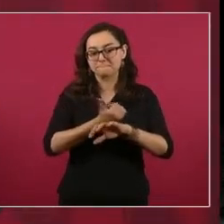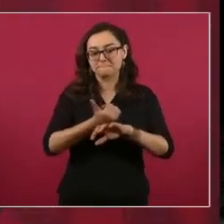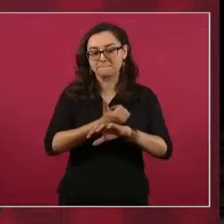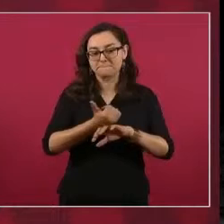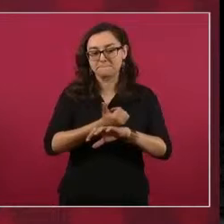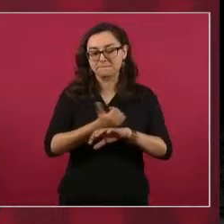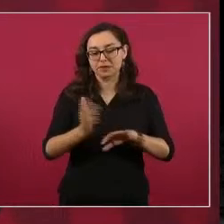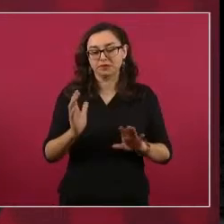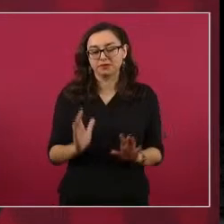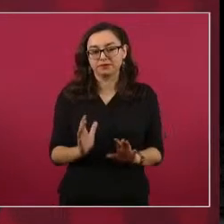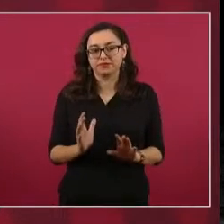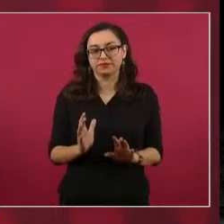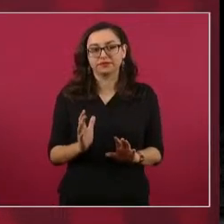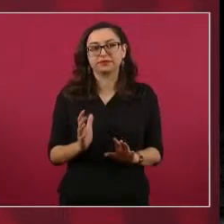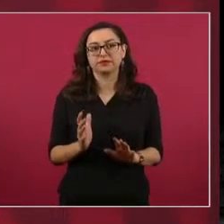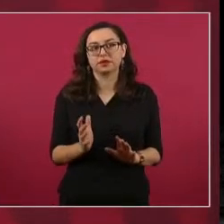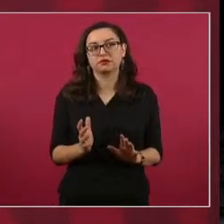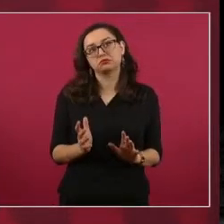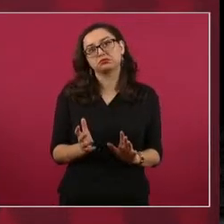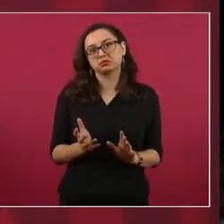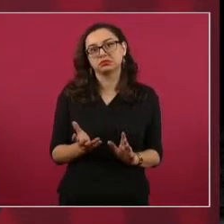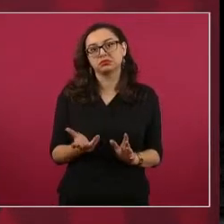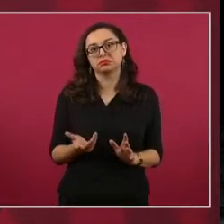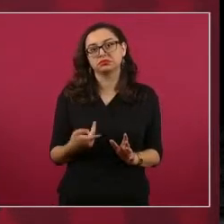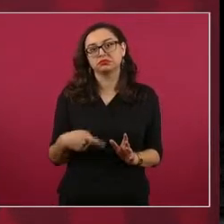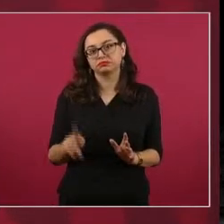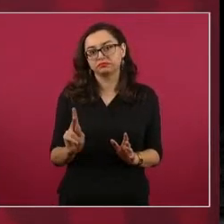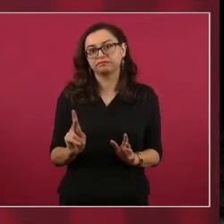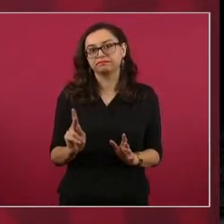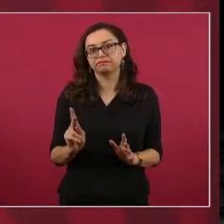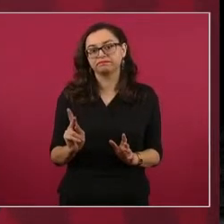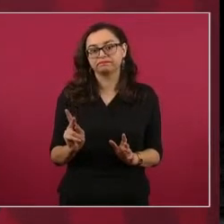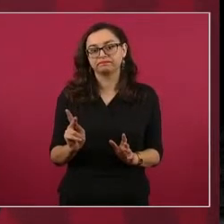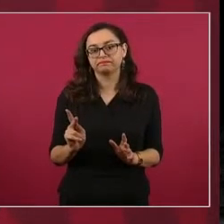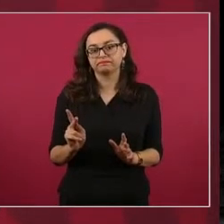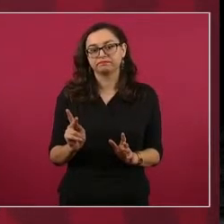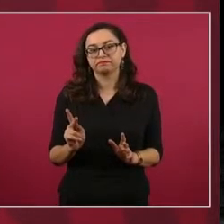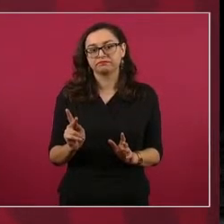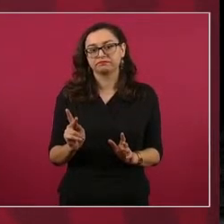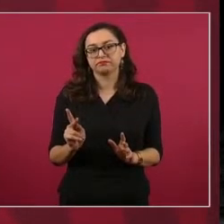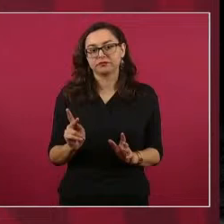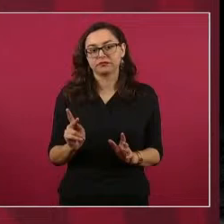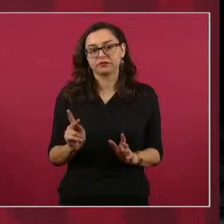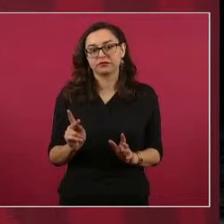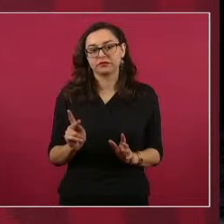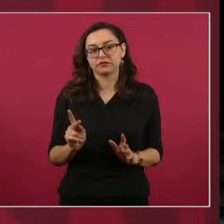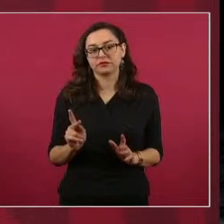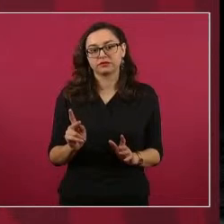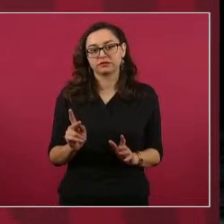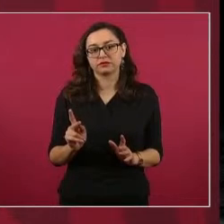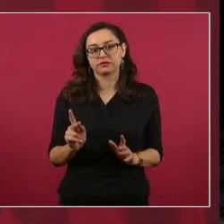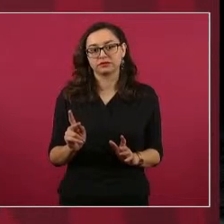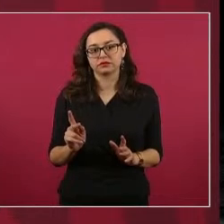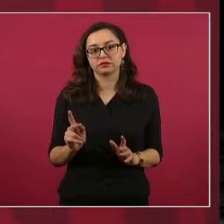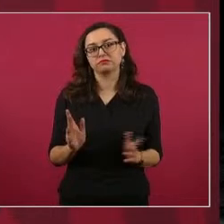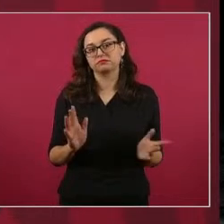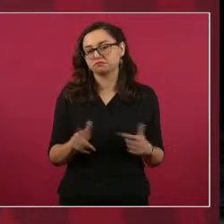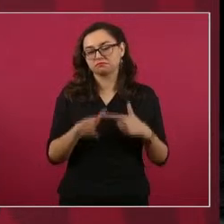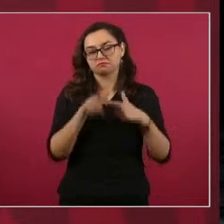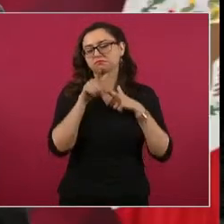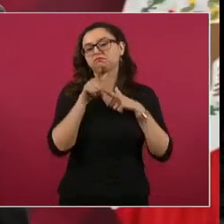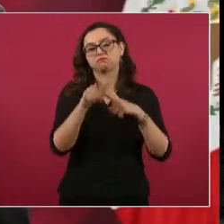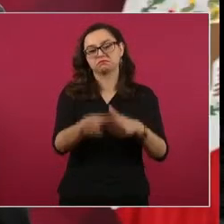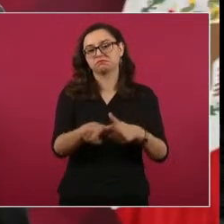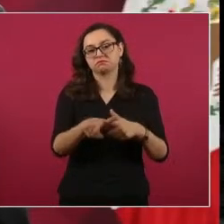siguen los mismos e cauces de importación